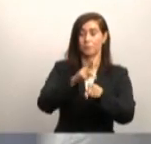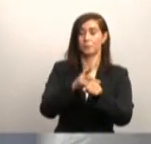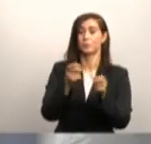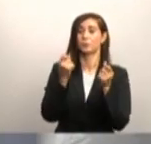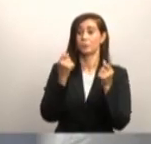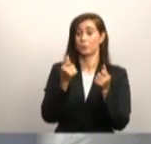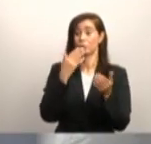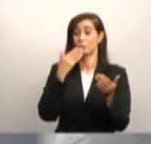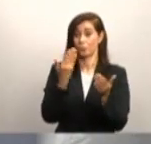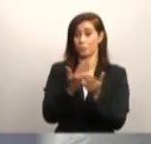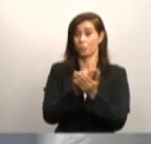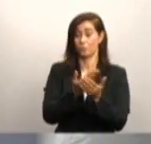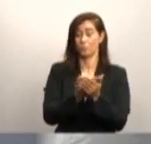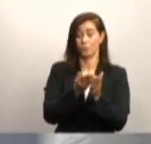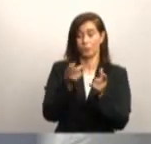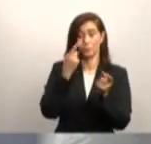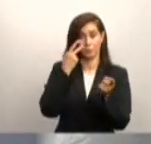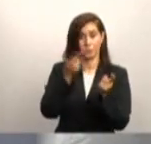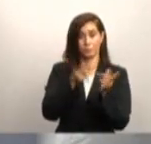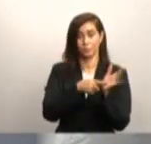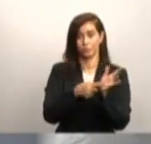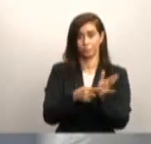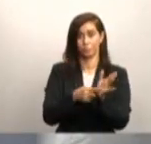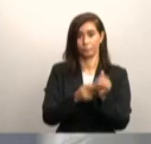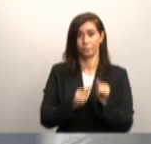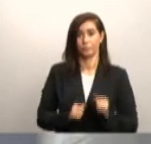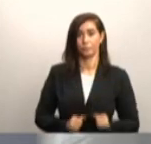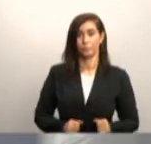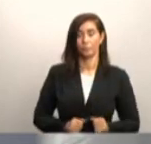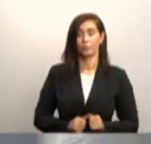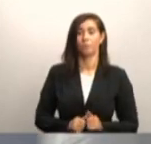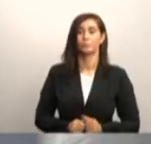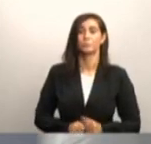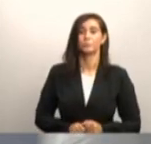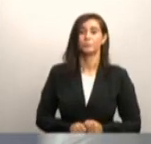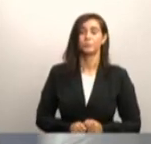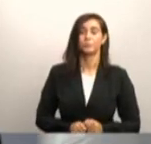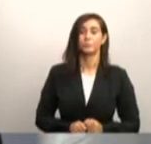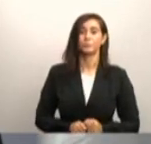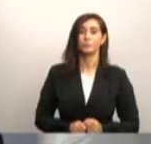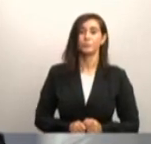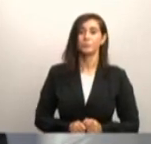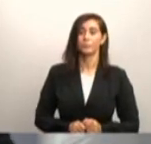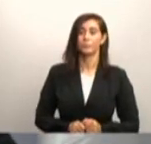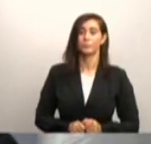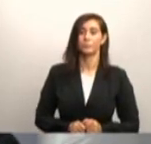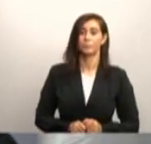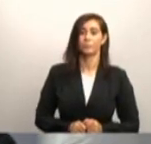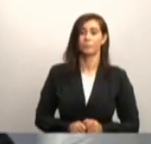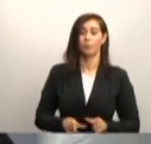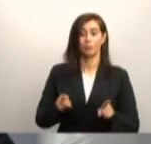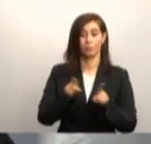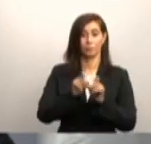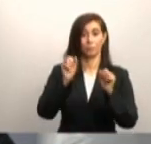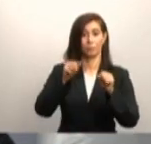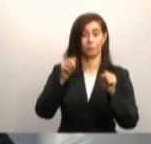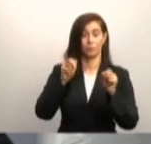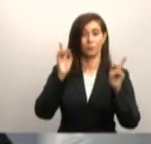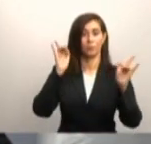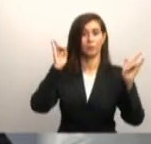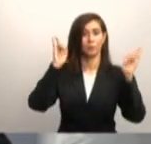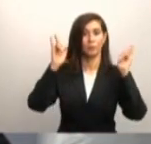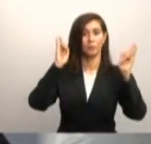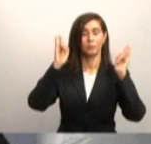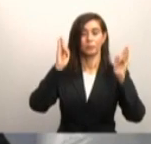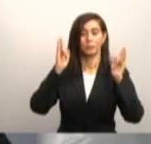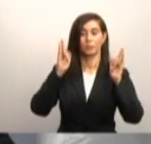sus frutos y lo estamos mirando. Igualmente, usted ve que en la provincia de Santiago también el